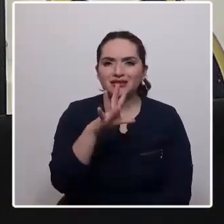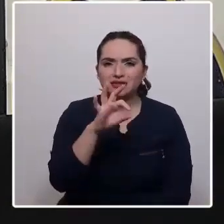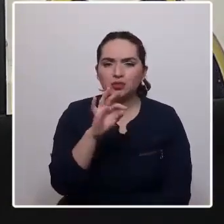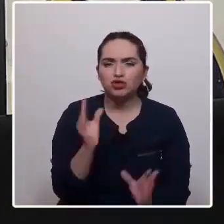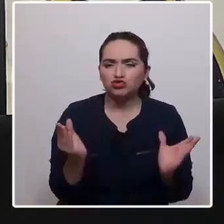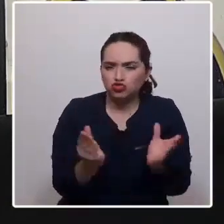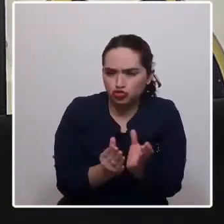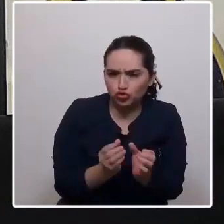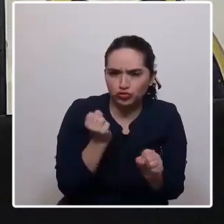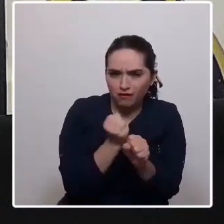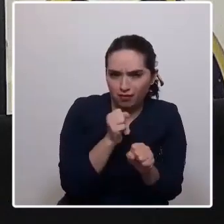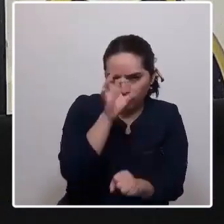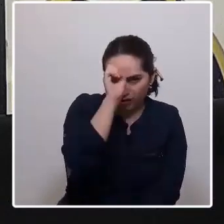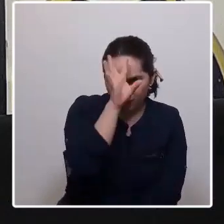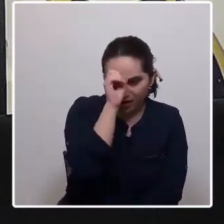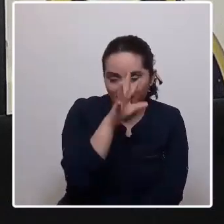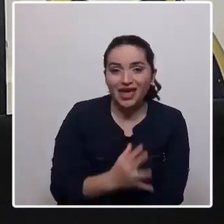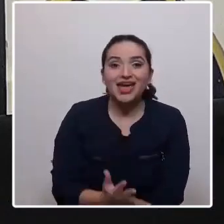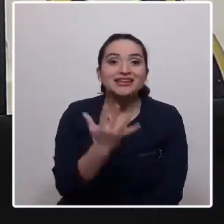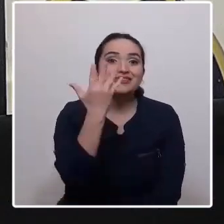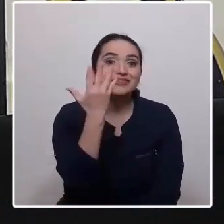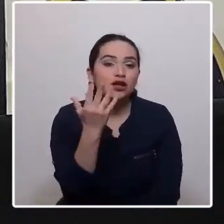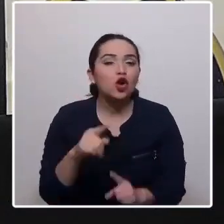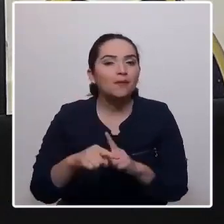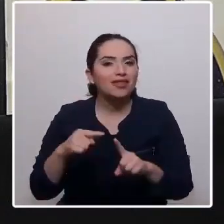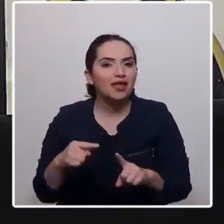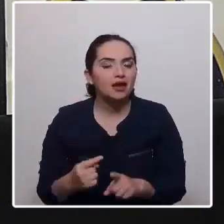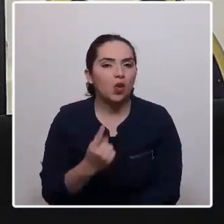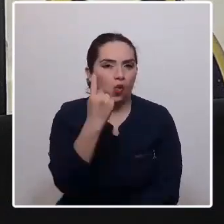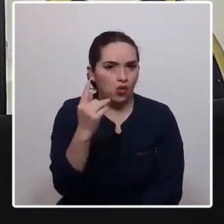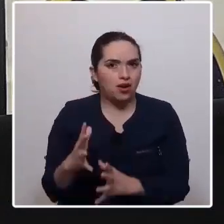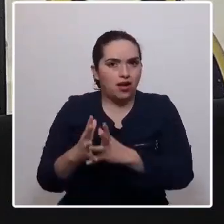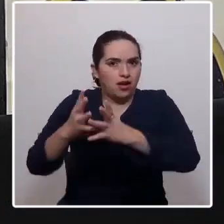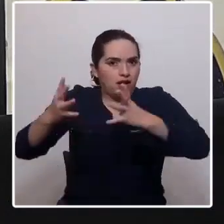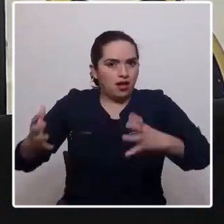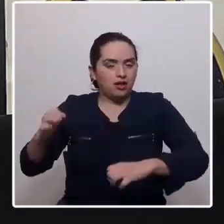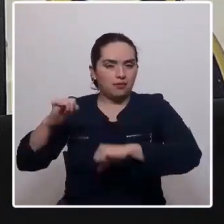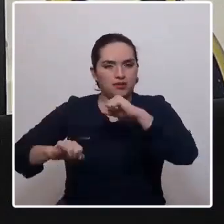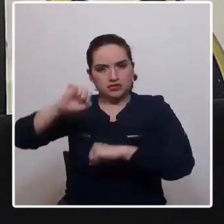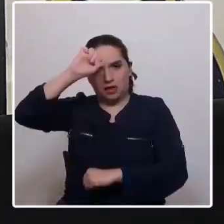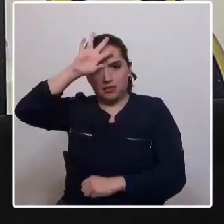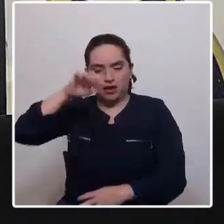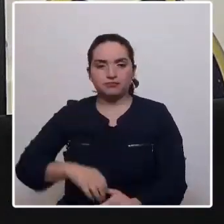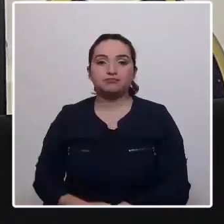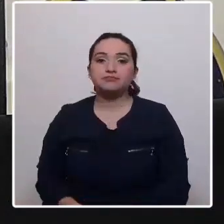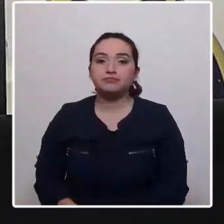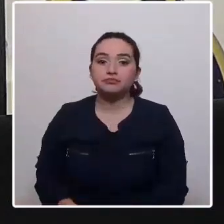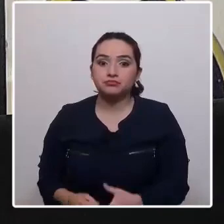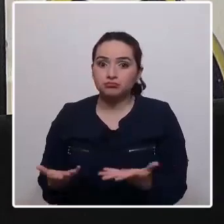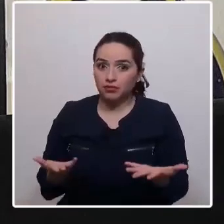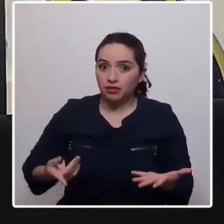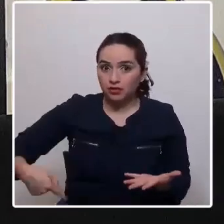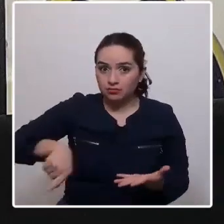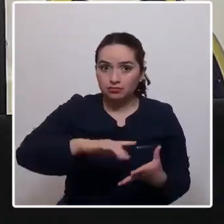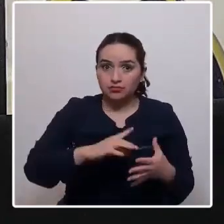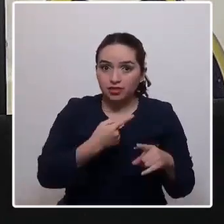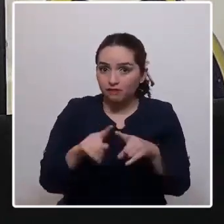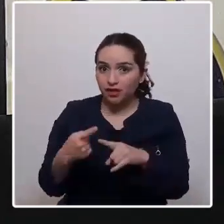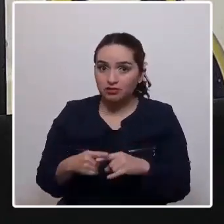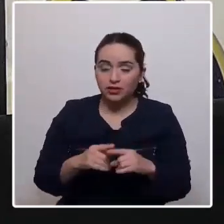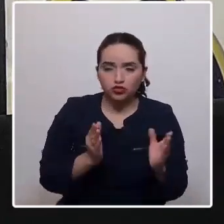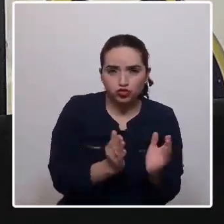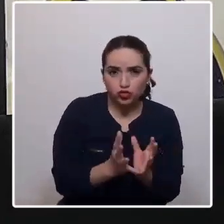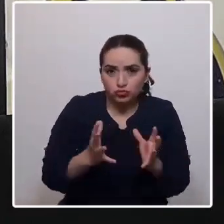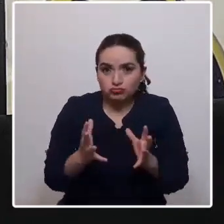minería, alrededor de 5 de mediana y solamente una de gran minería. En su conjunto sustentan